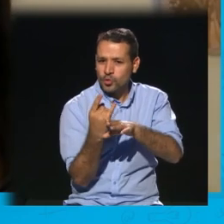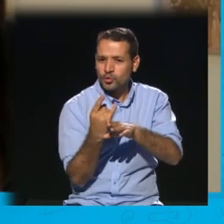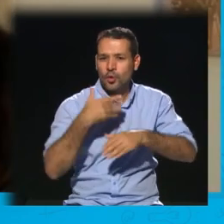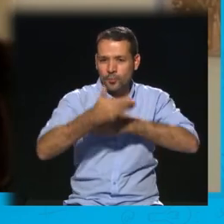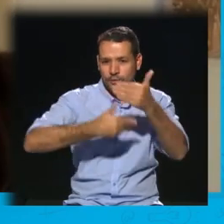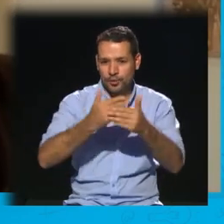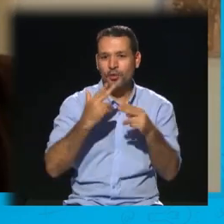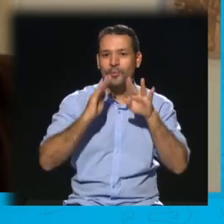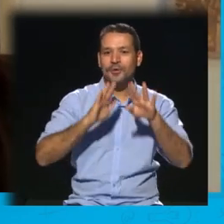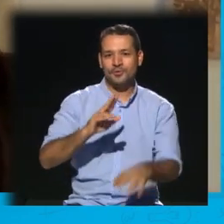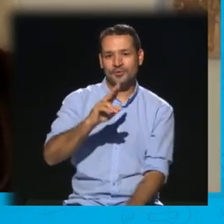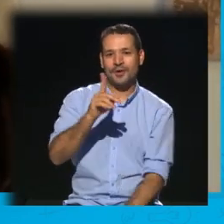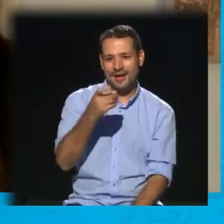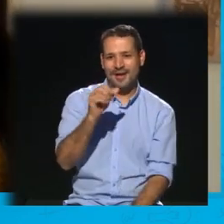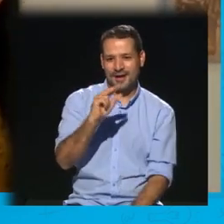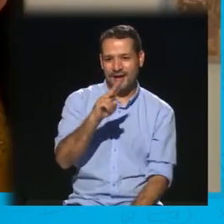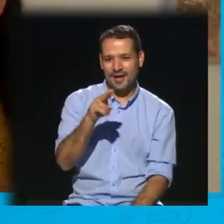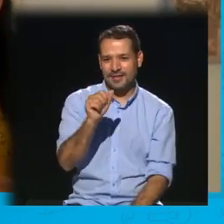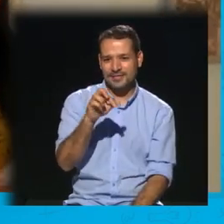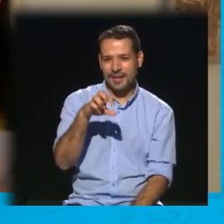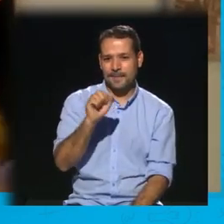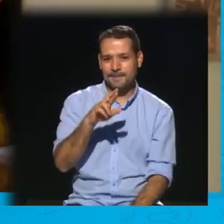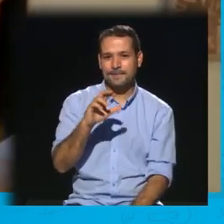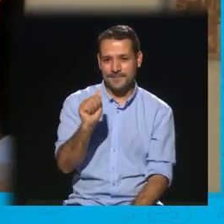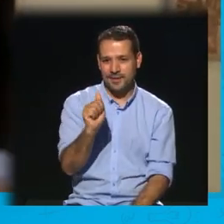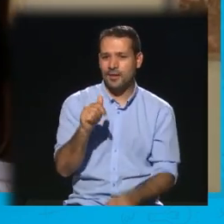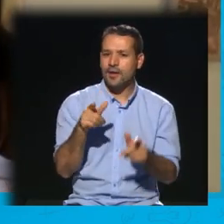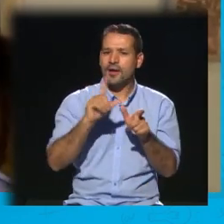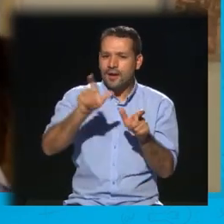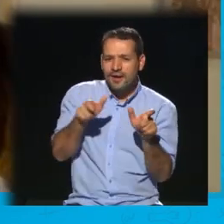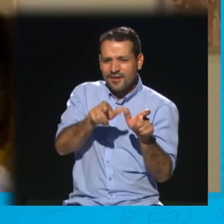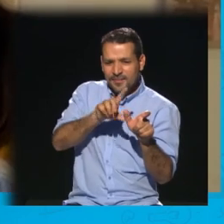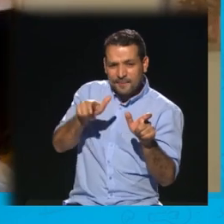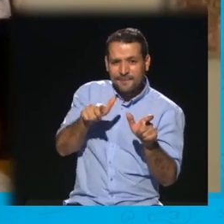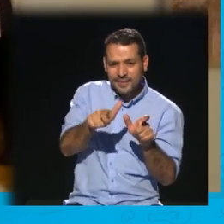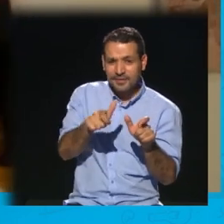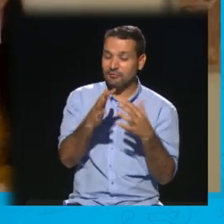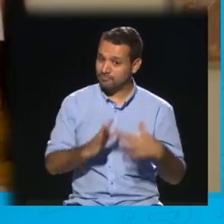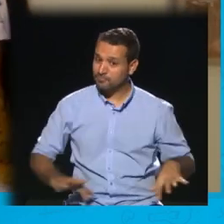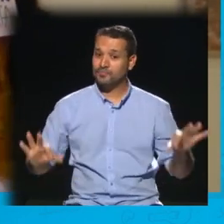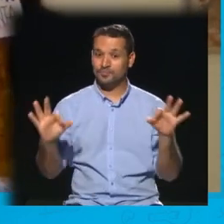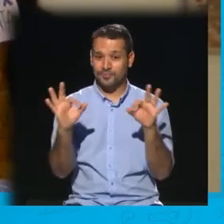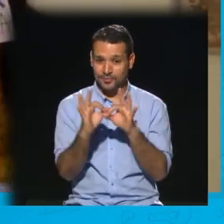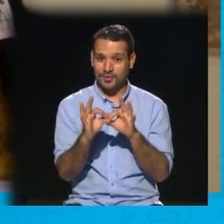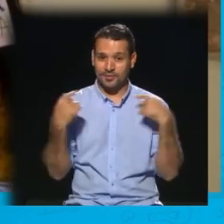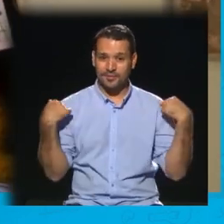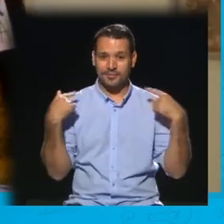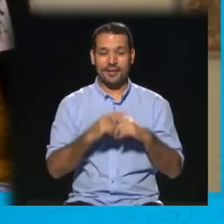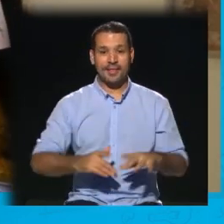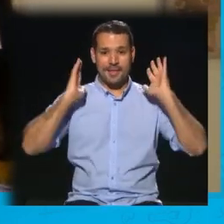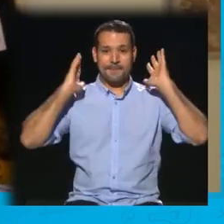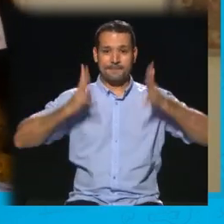llaman gazaperas gramaticales. Otra expresión que es muy importante y que hace parte de nuestra lengua y es caer en